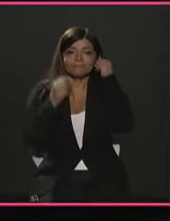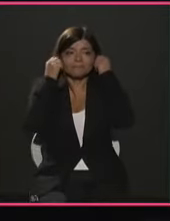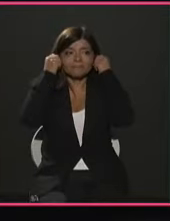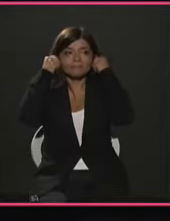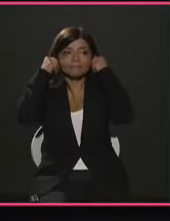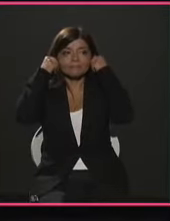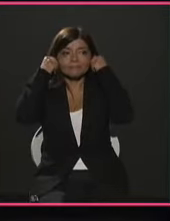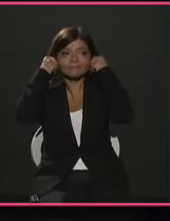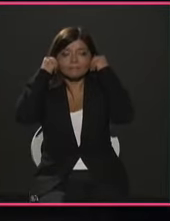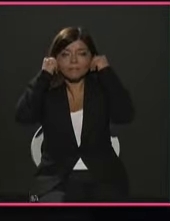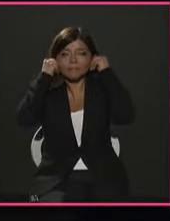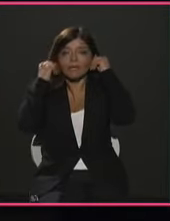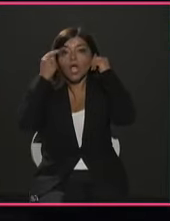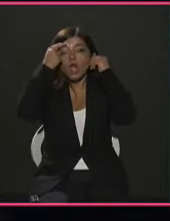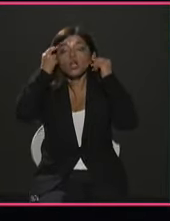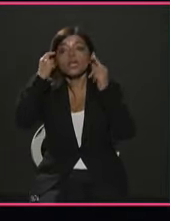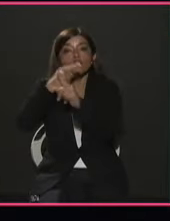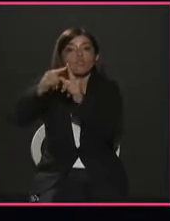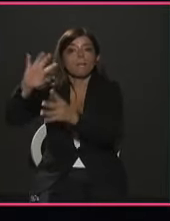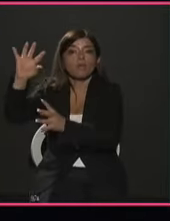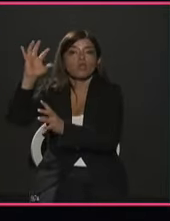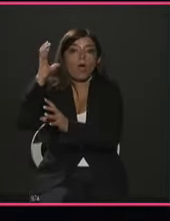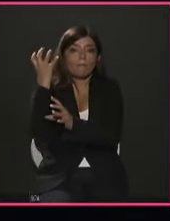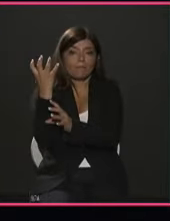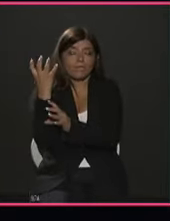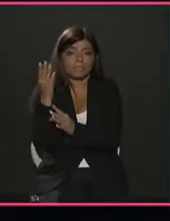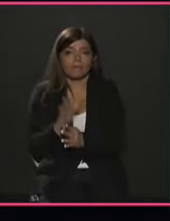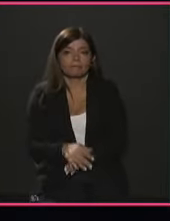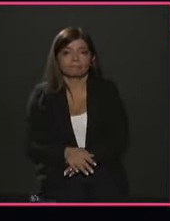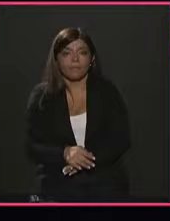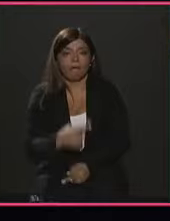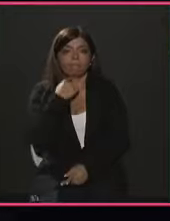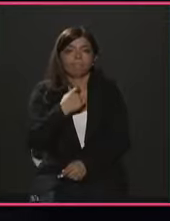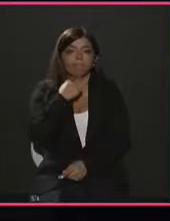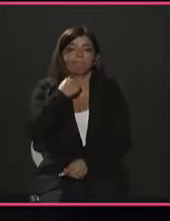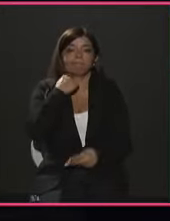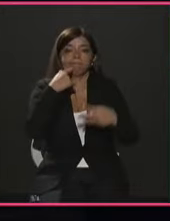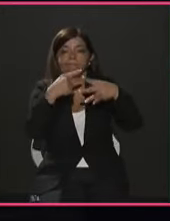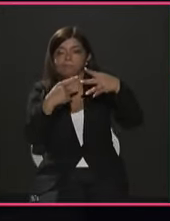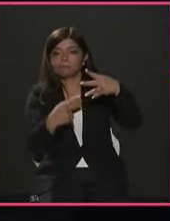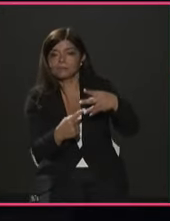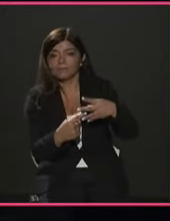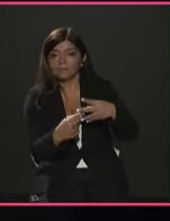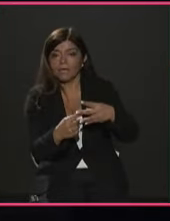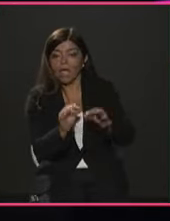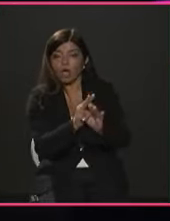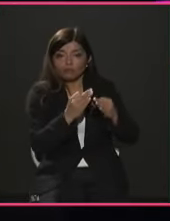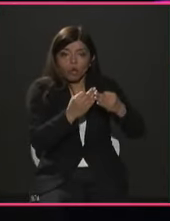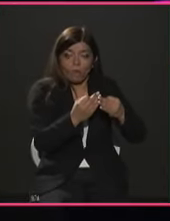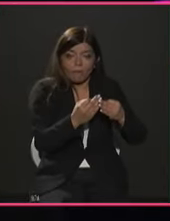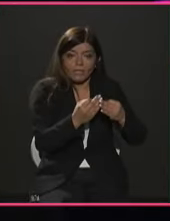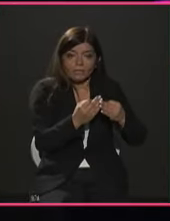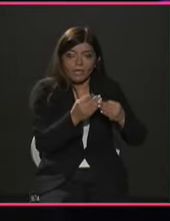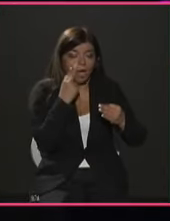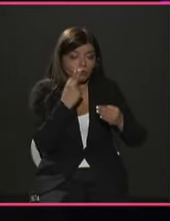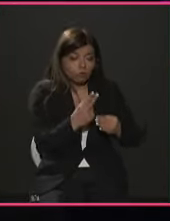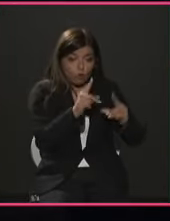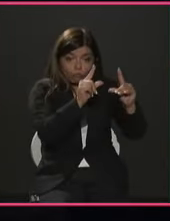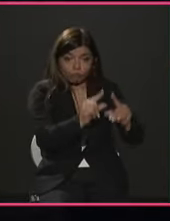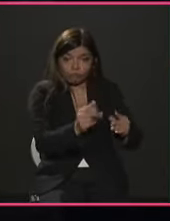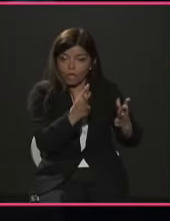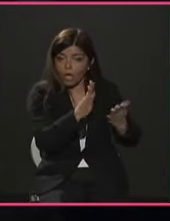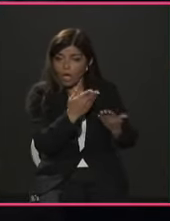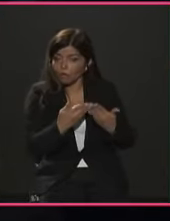los daños medioambientales las consecuencias completas todavía son las que menos se